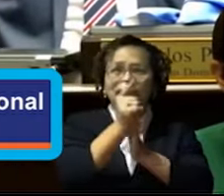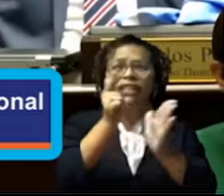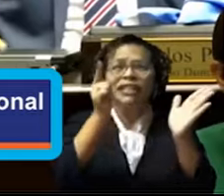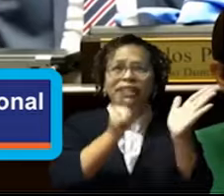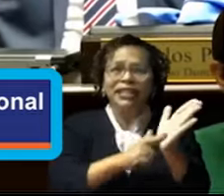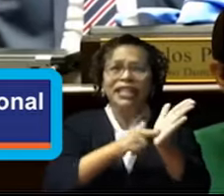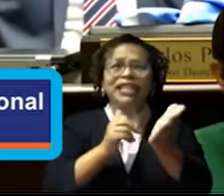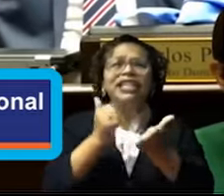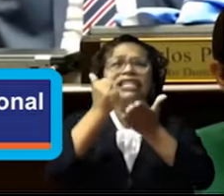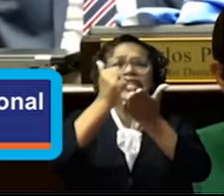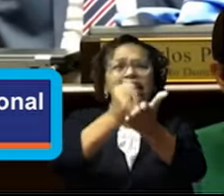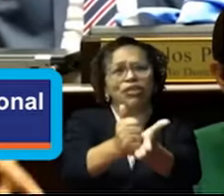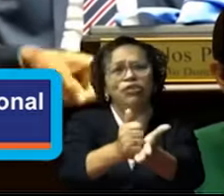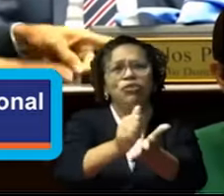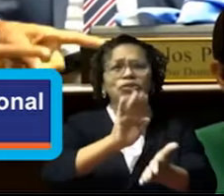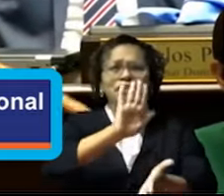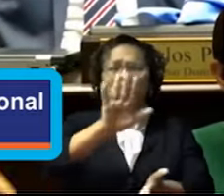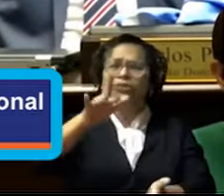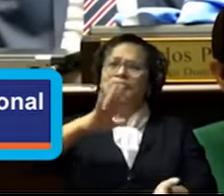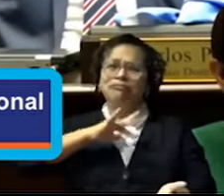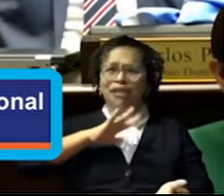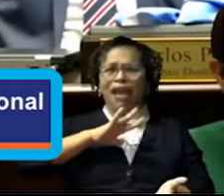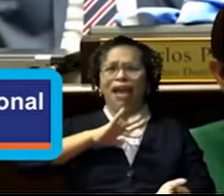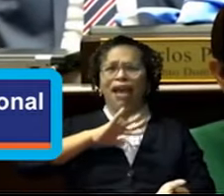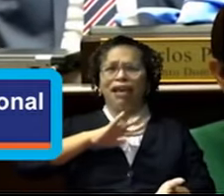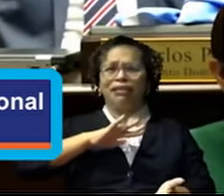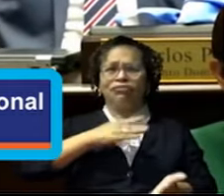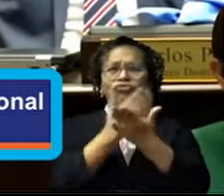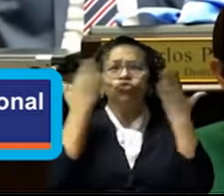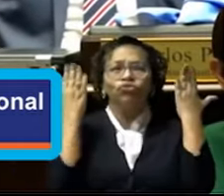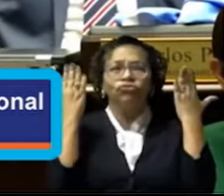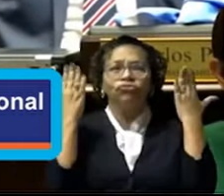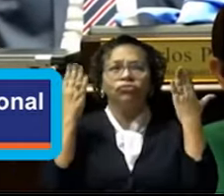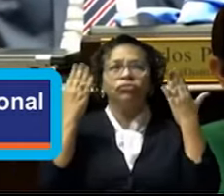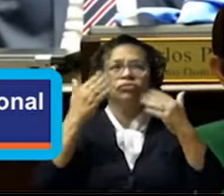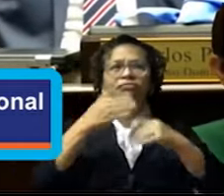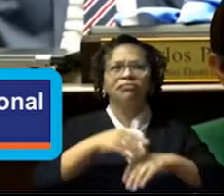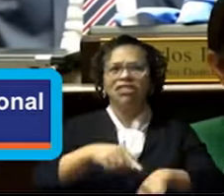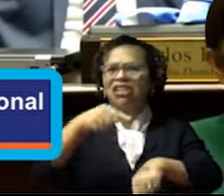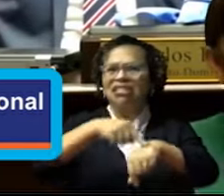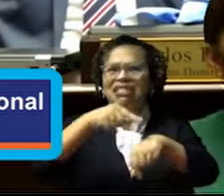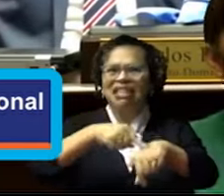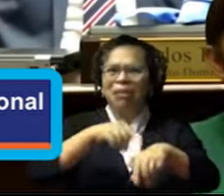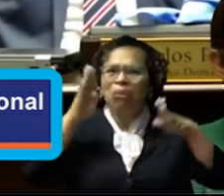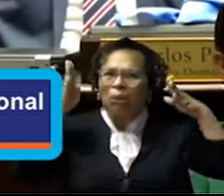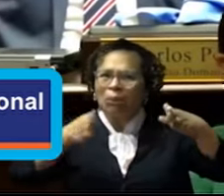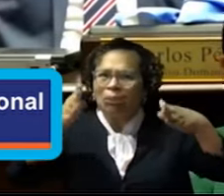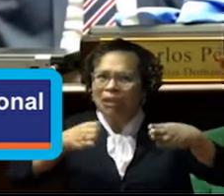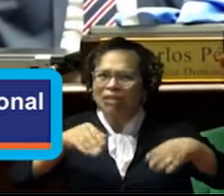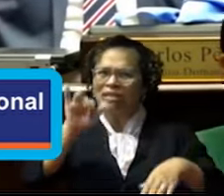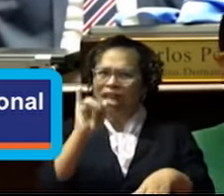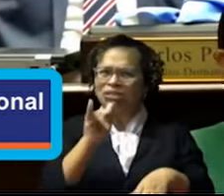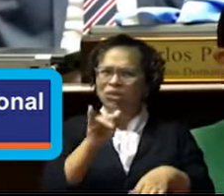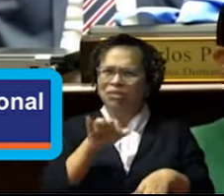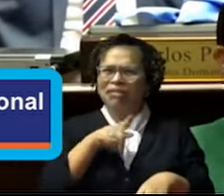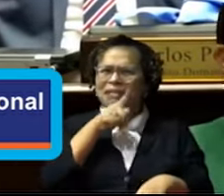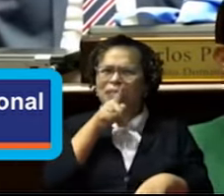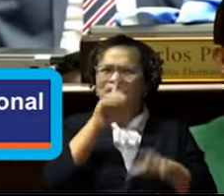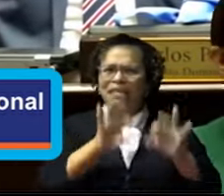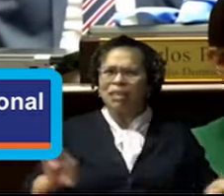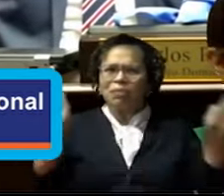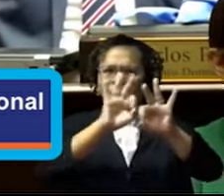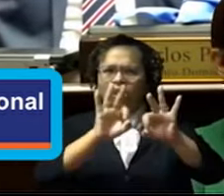garantizan el bienestar de la gente y pierda su tiempo en asuntos como este, que no son una necesidad fundamental de la gente, que no